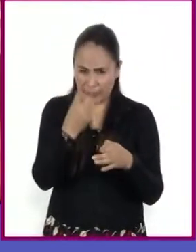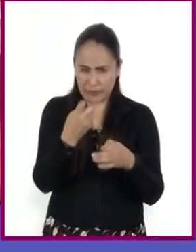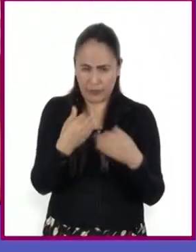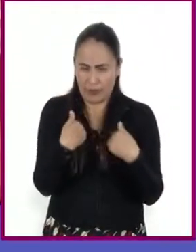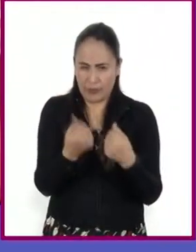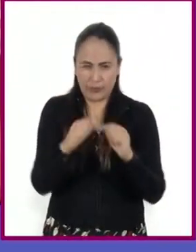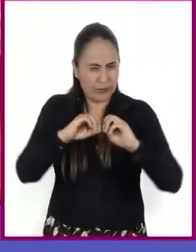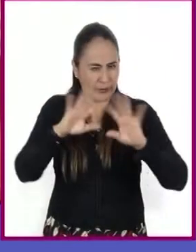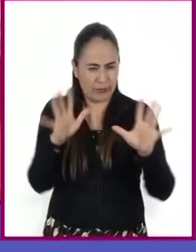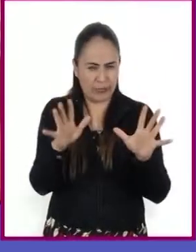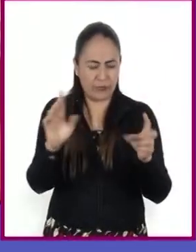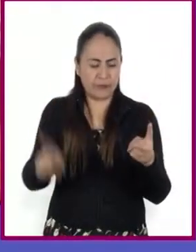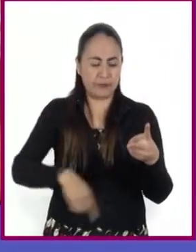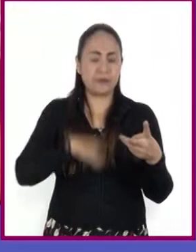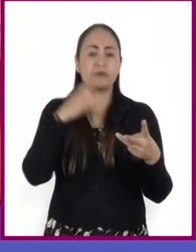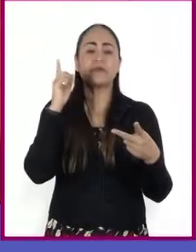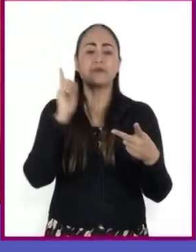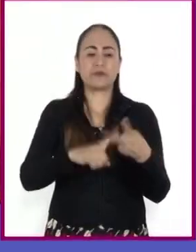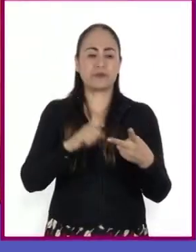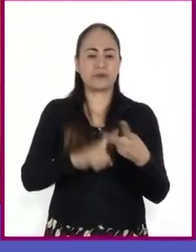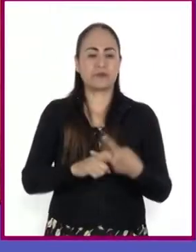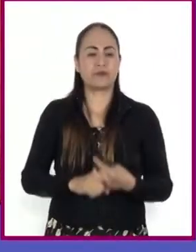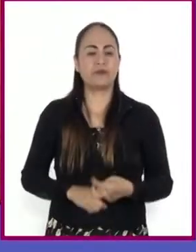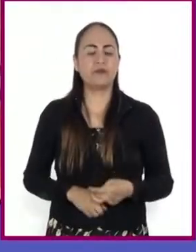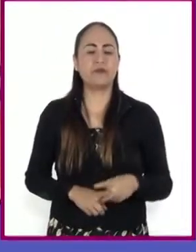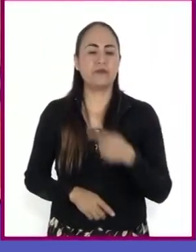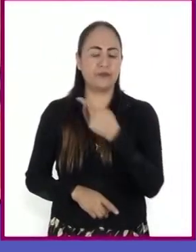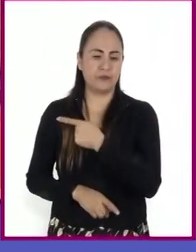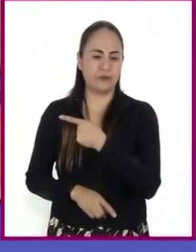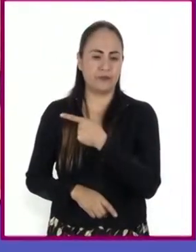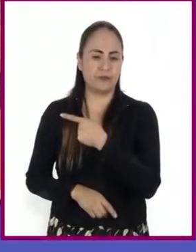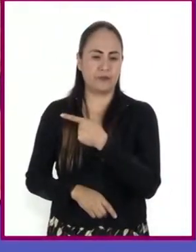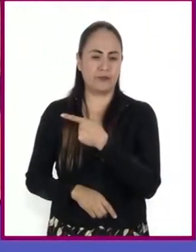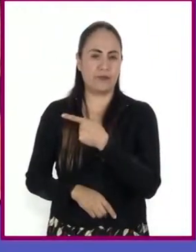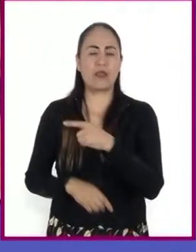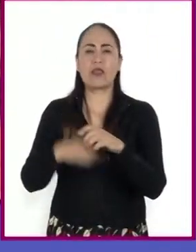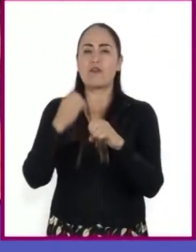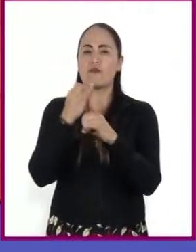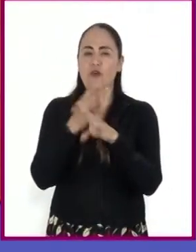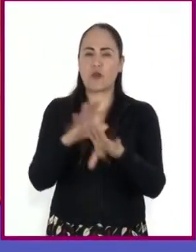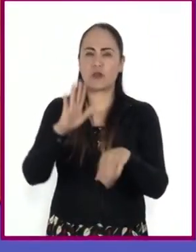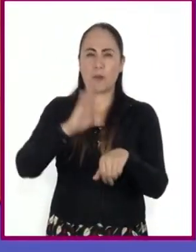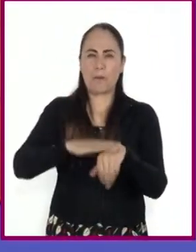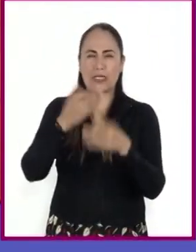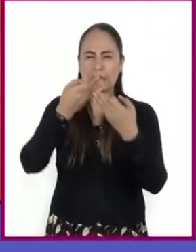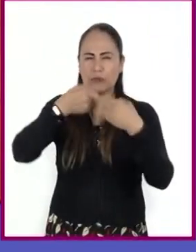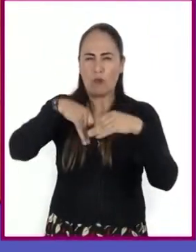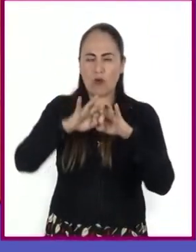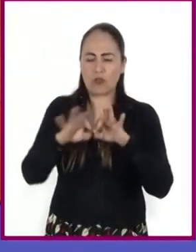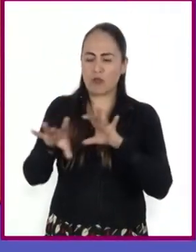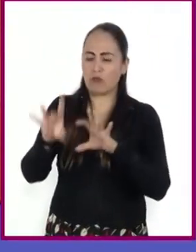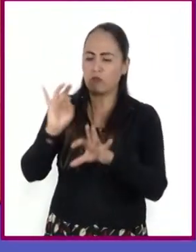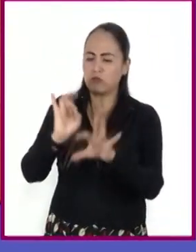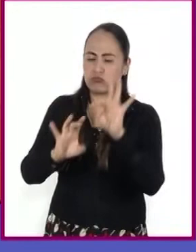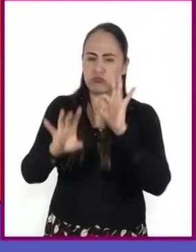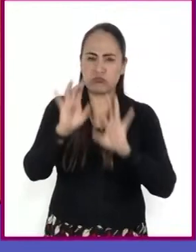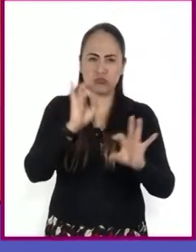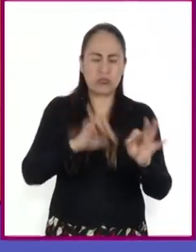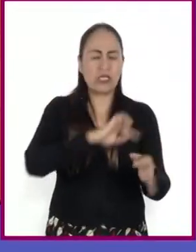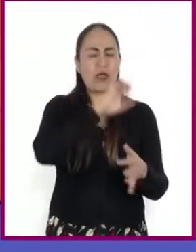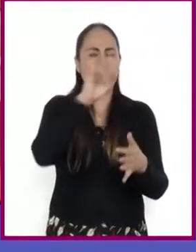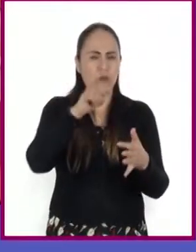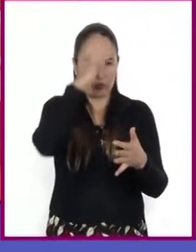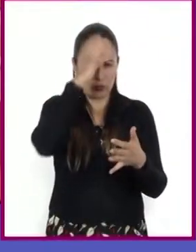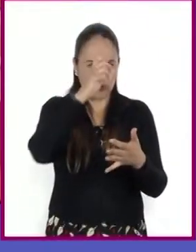Segundo, investigamos y recopilamos la información más relevante para definir nuestro